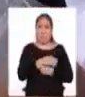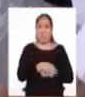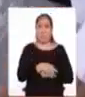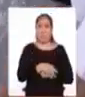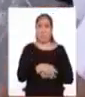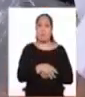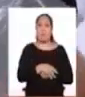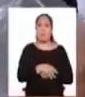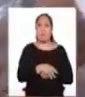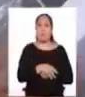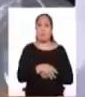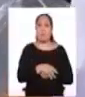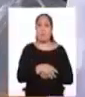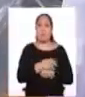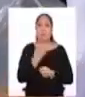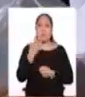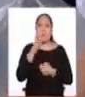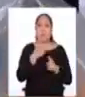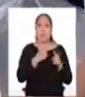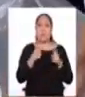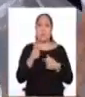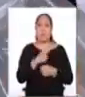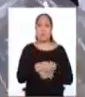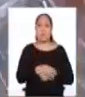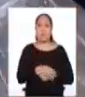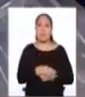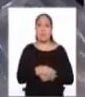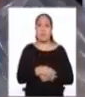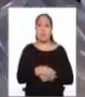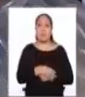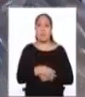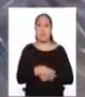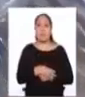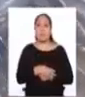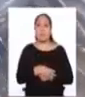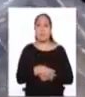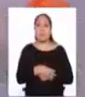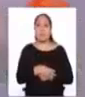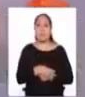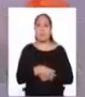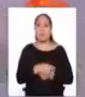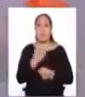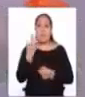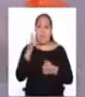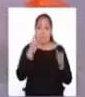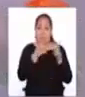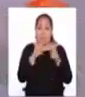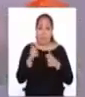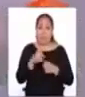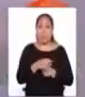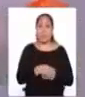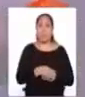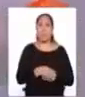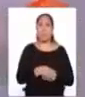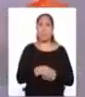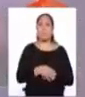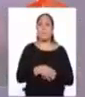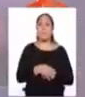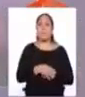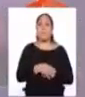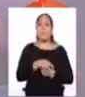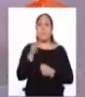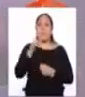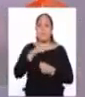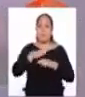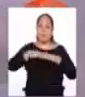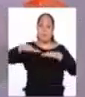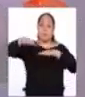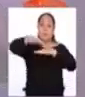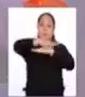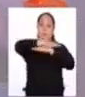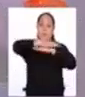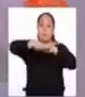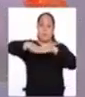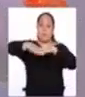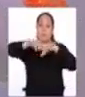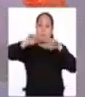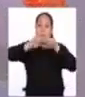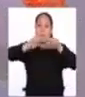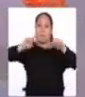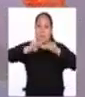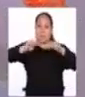Ujú. Ya está listo. Veo que ya lo tienes listo. Claro que sí. La parte superior está bastante